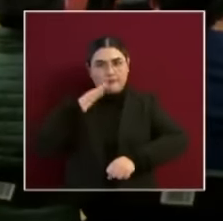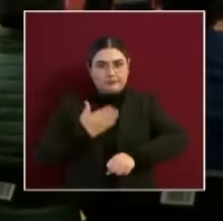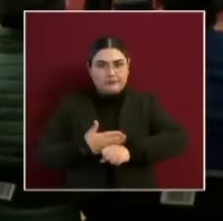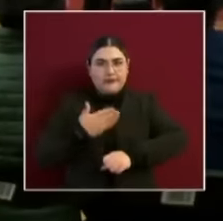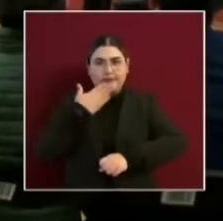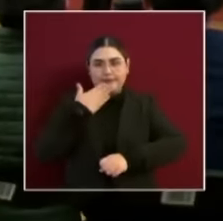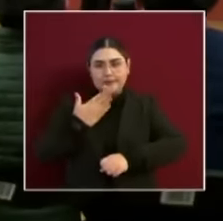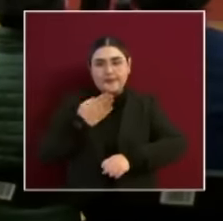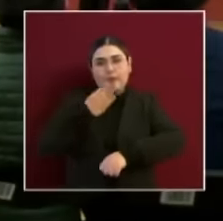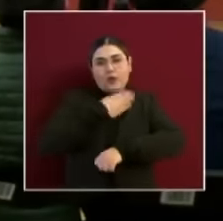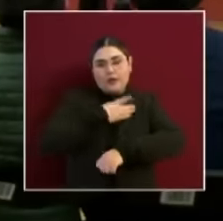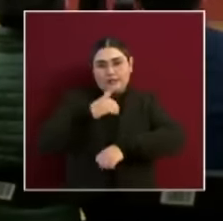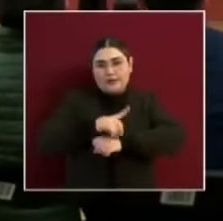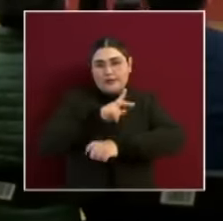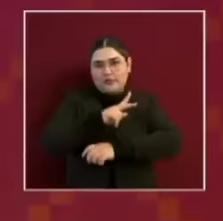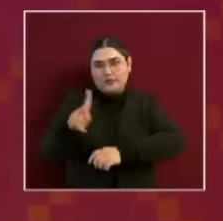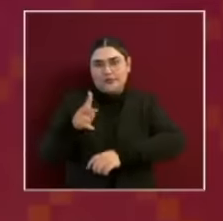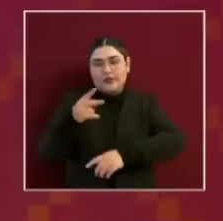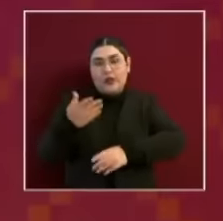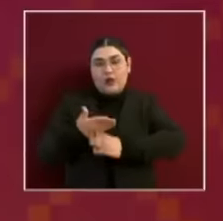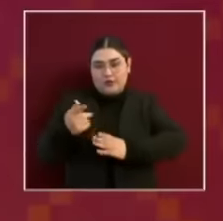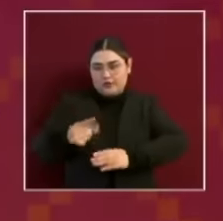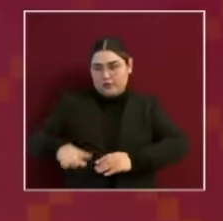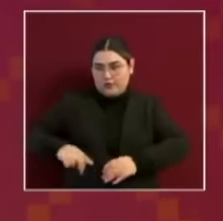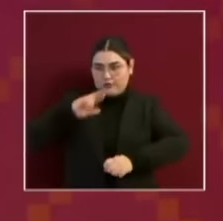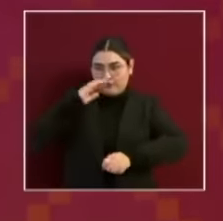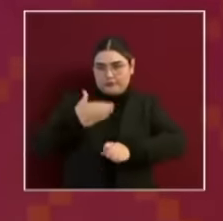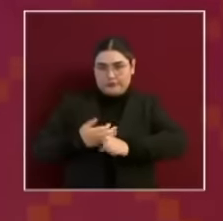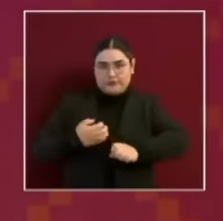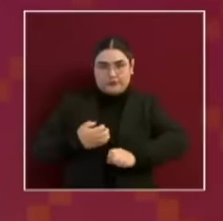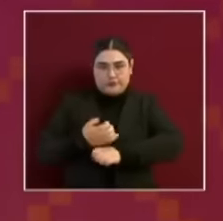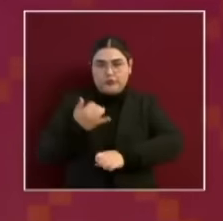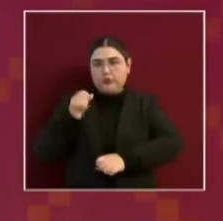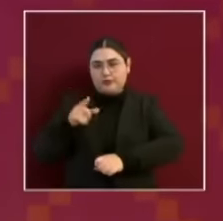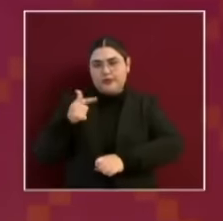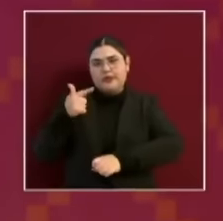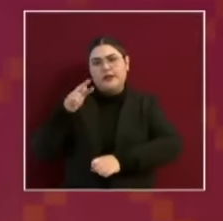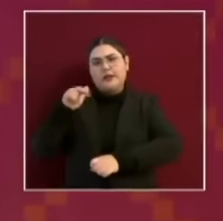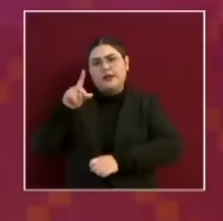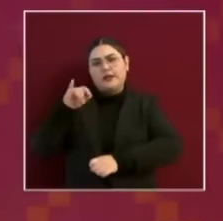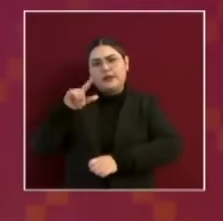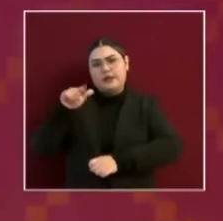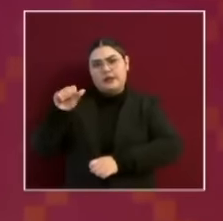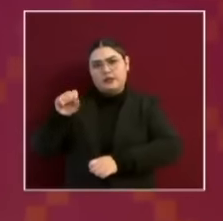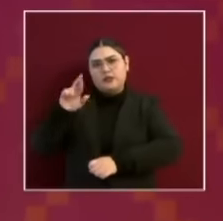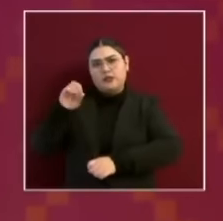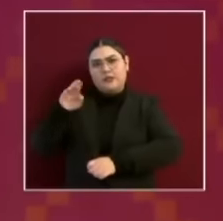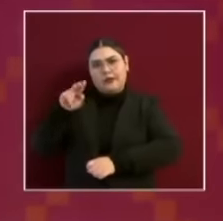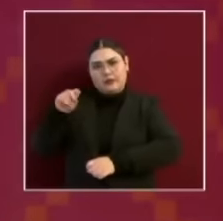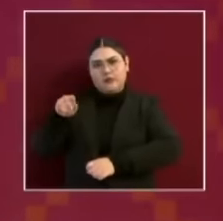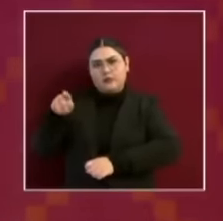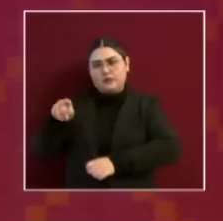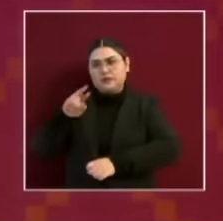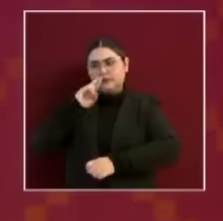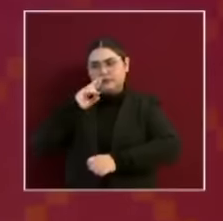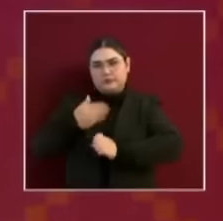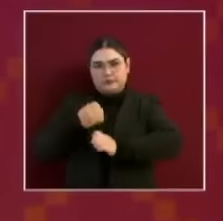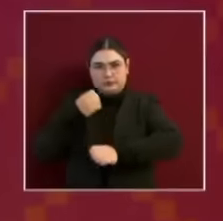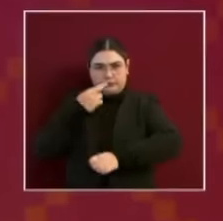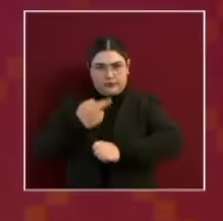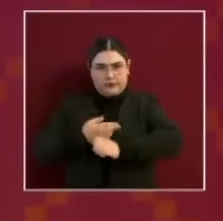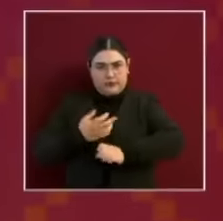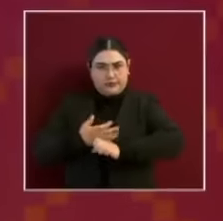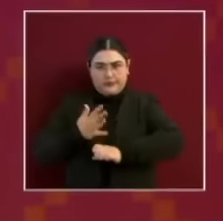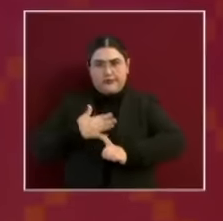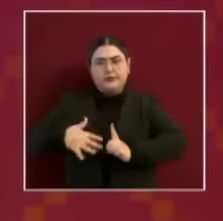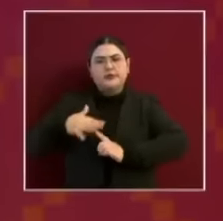citó el gobernador constitucional del estado y el secretario de Turismo, Roberto Gradillas, este proyecto pretende impactar